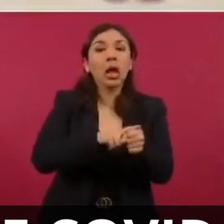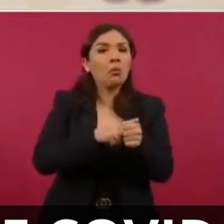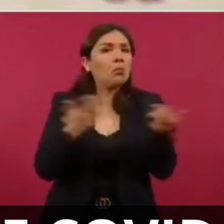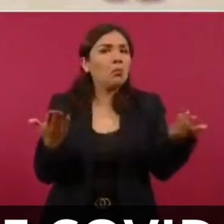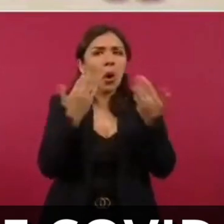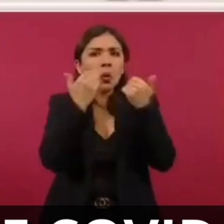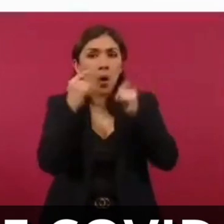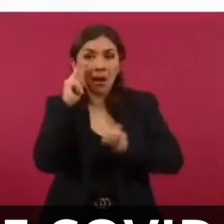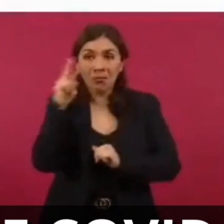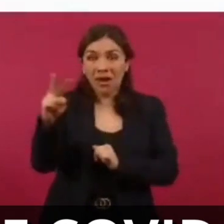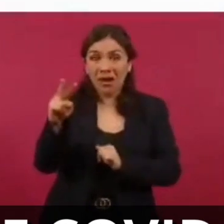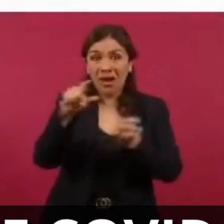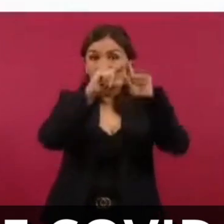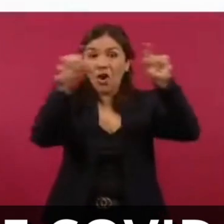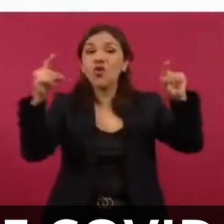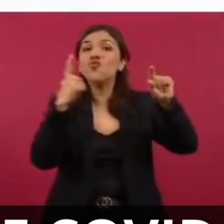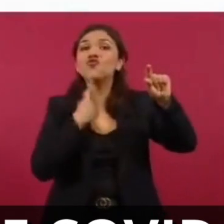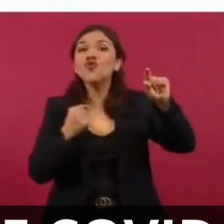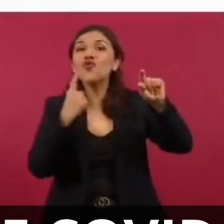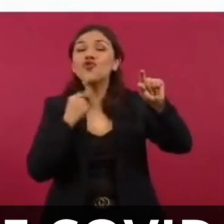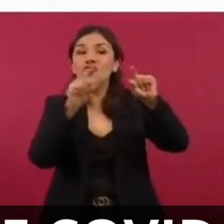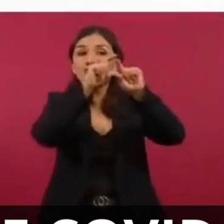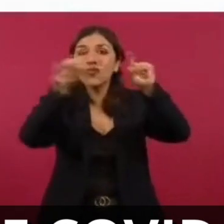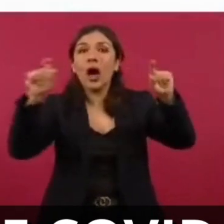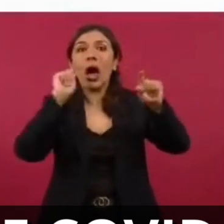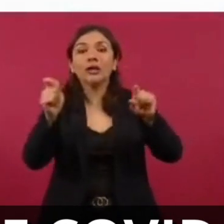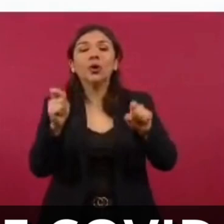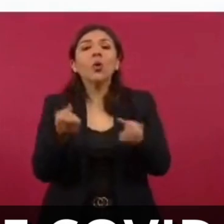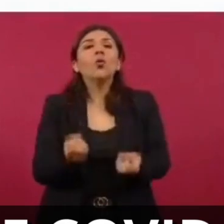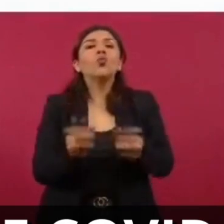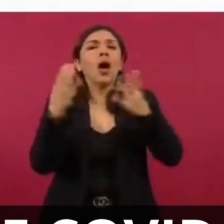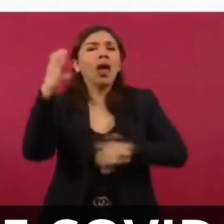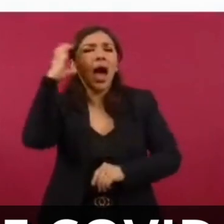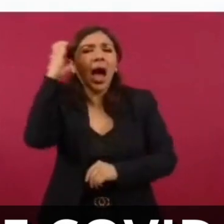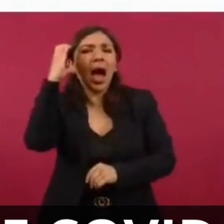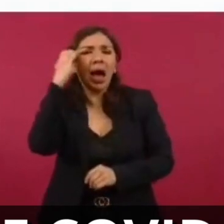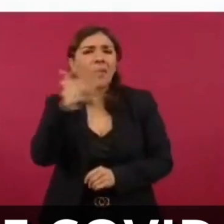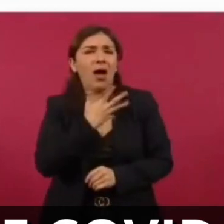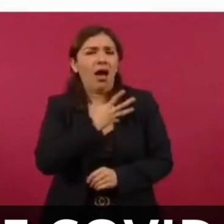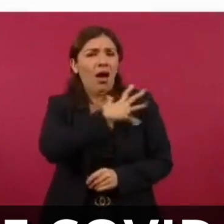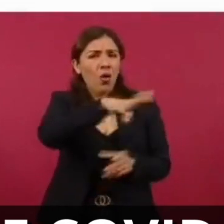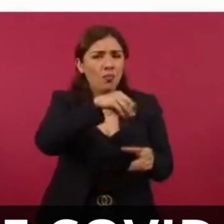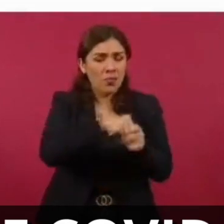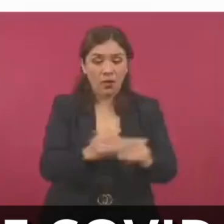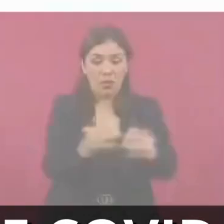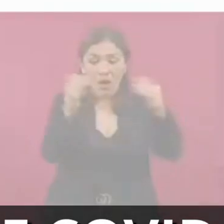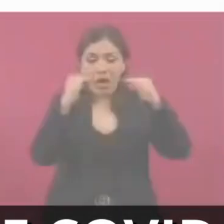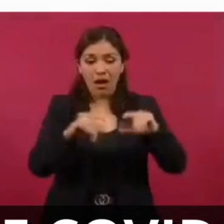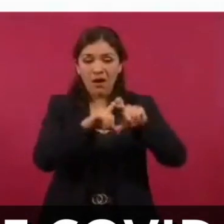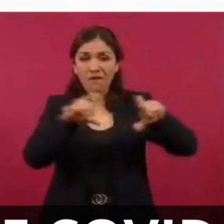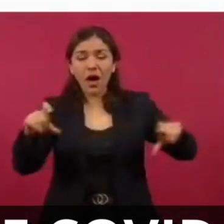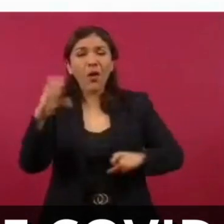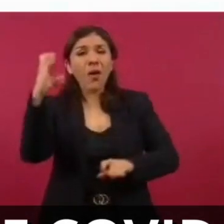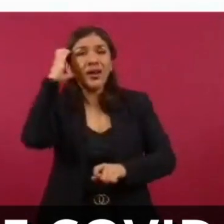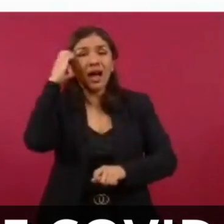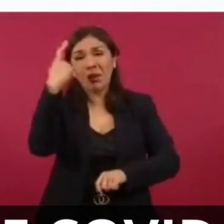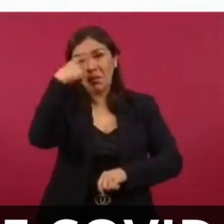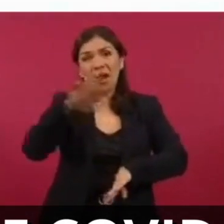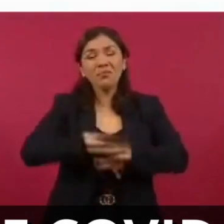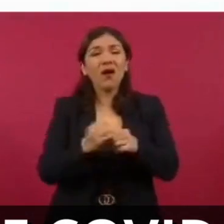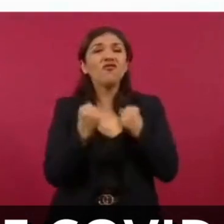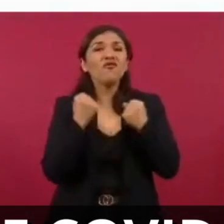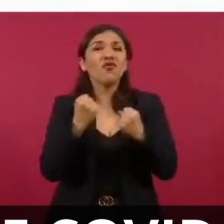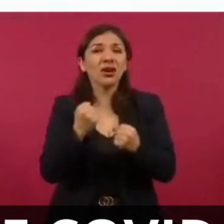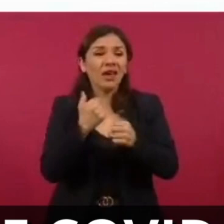de arriba en color rojo es la ocupación de camas generales, la de abajo en camas de terapia intensiva o